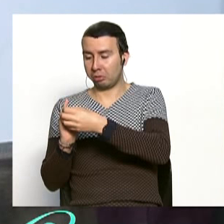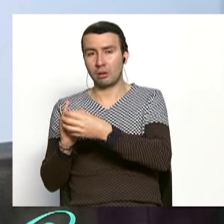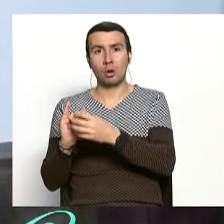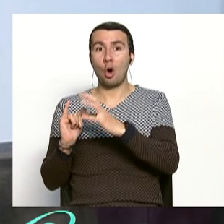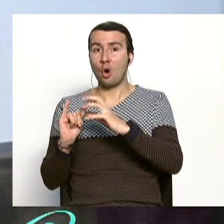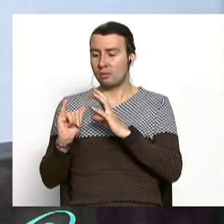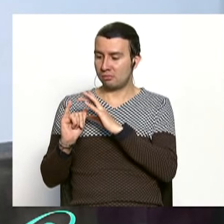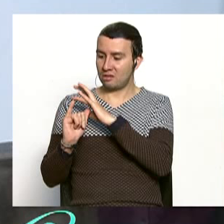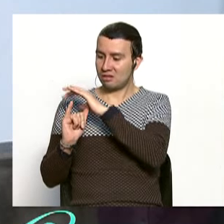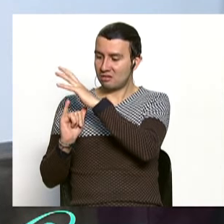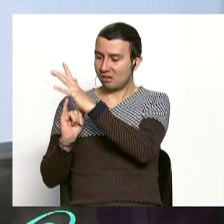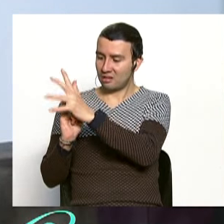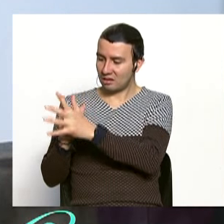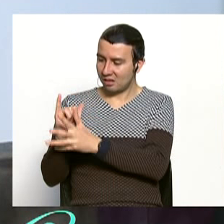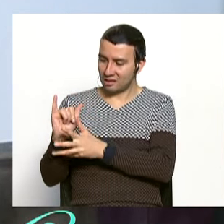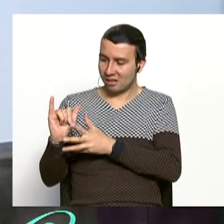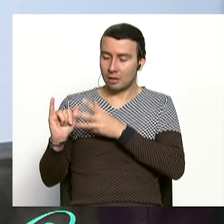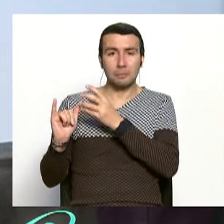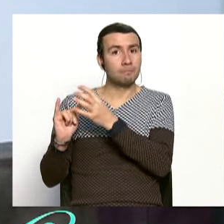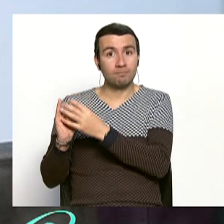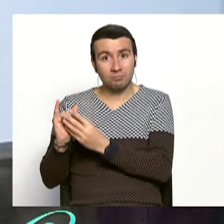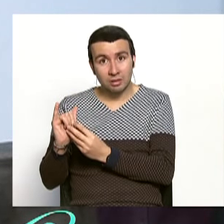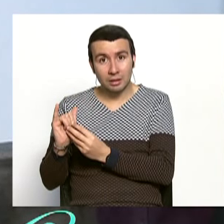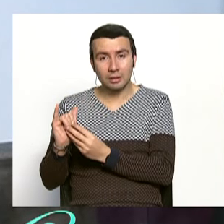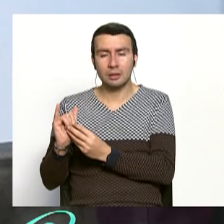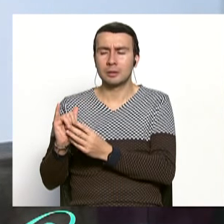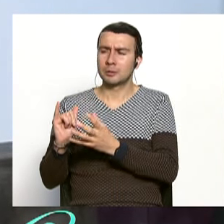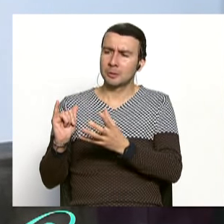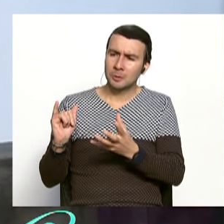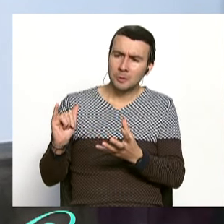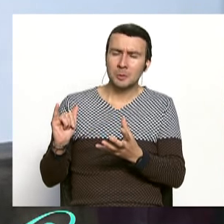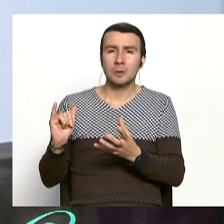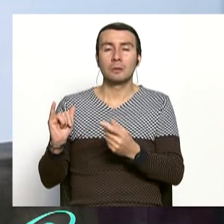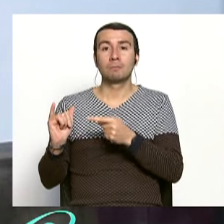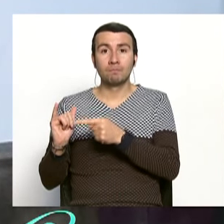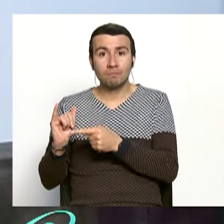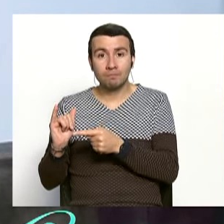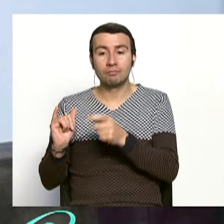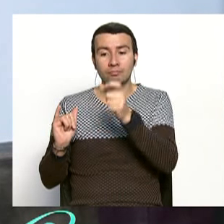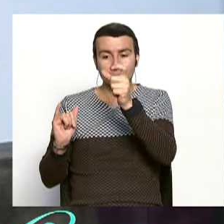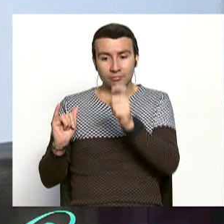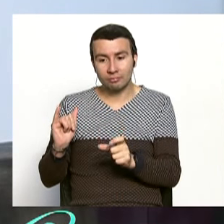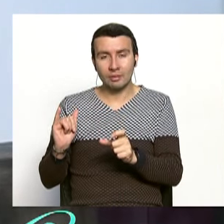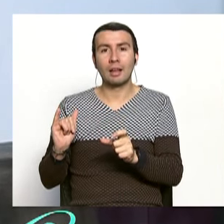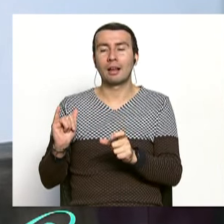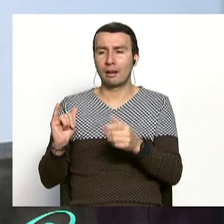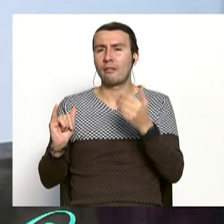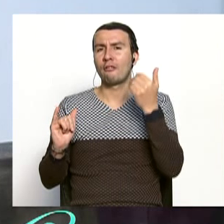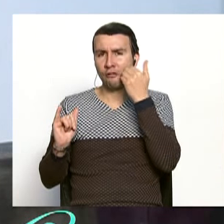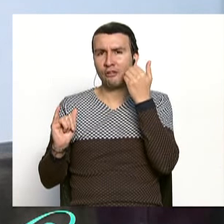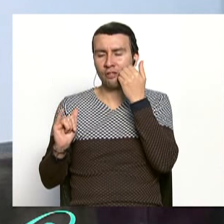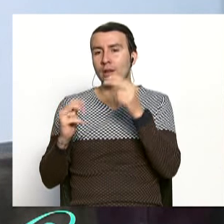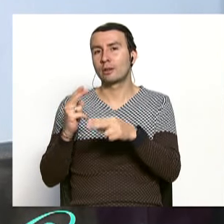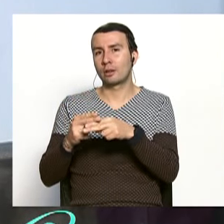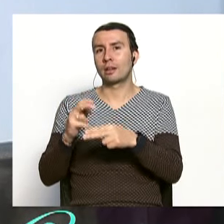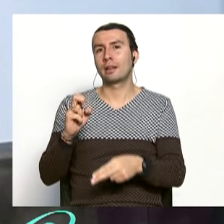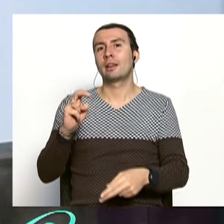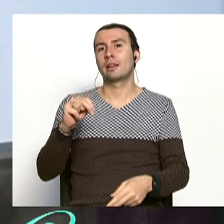vísceras que se llama peritoneo esa esa paciente Ya pasa a tener esa enfermedad que se llama